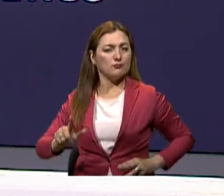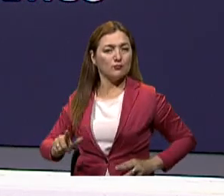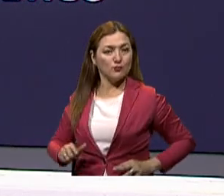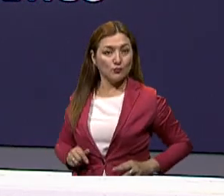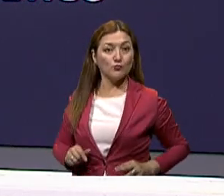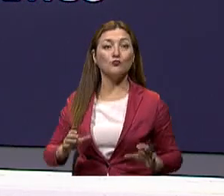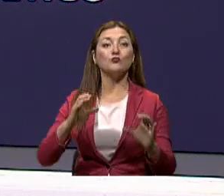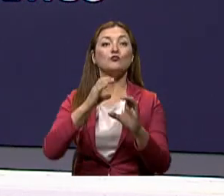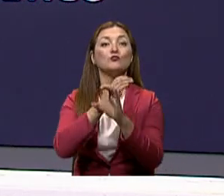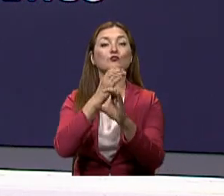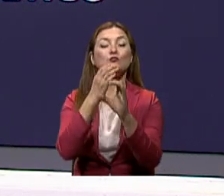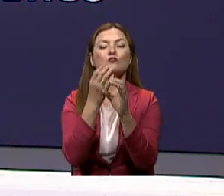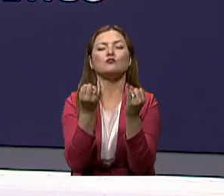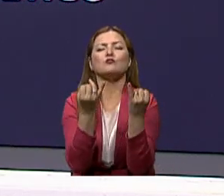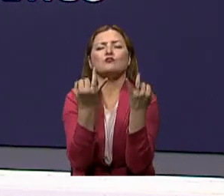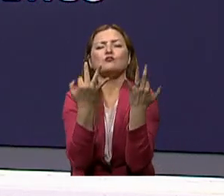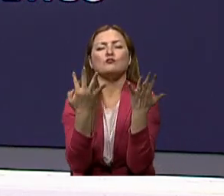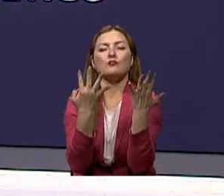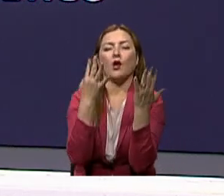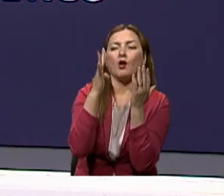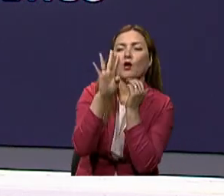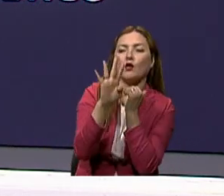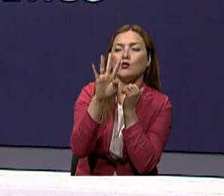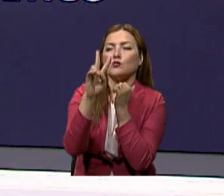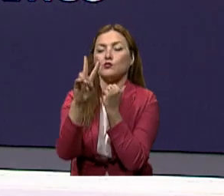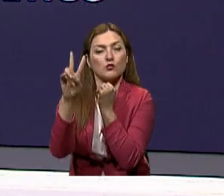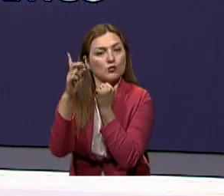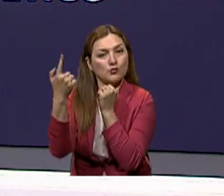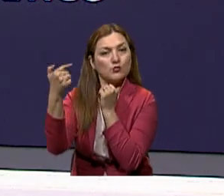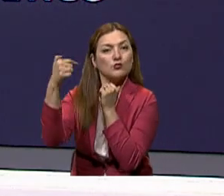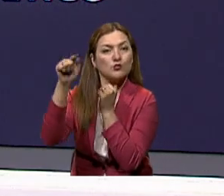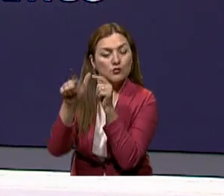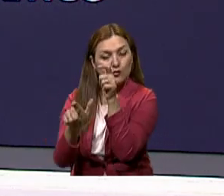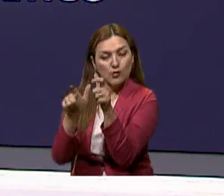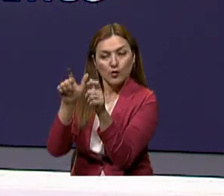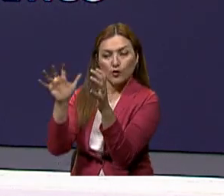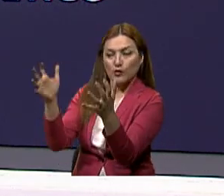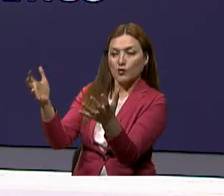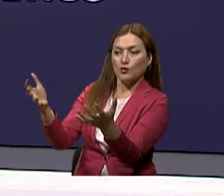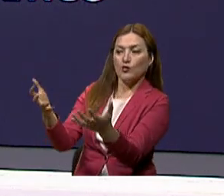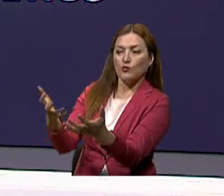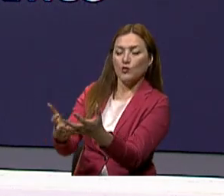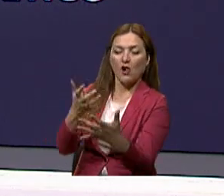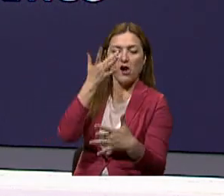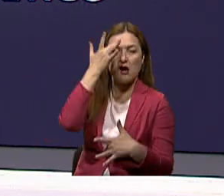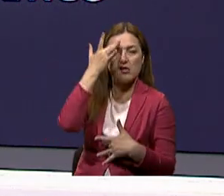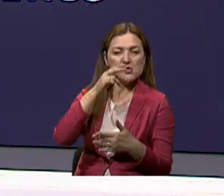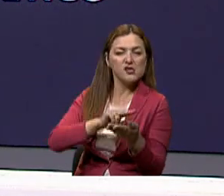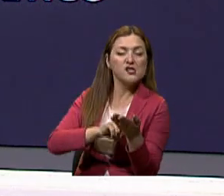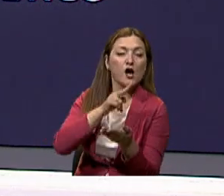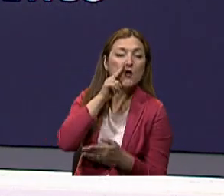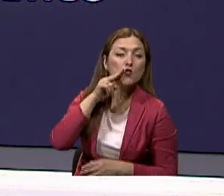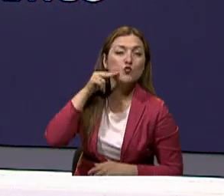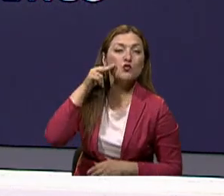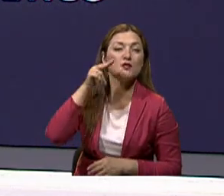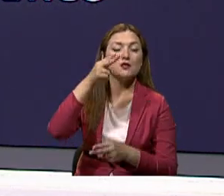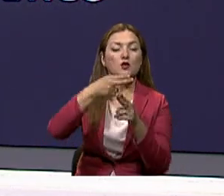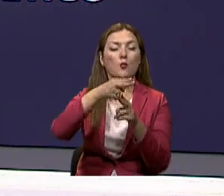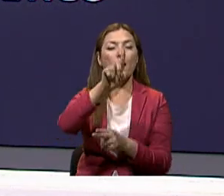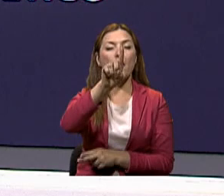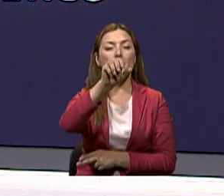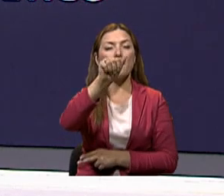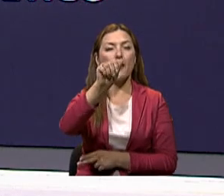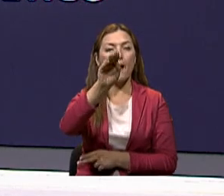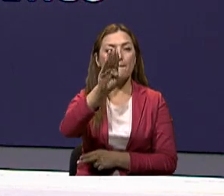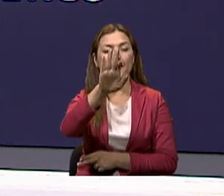alrededor de 422 millones de personas en todo el planeta tienen diabetes y hasta el 25%